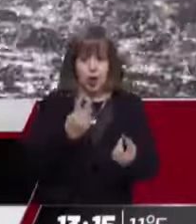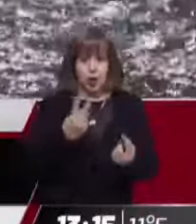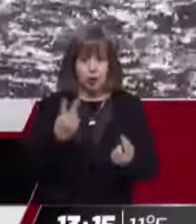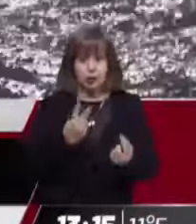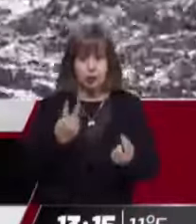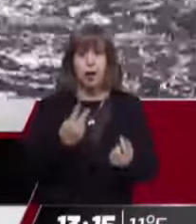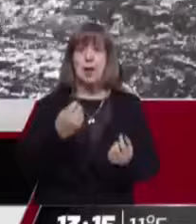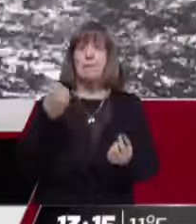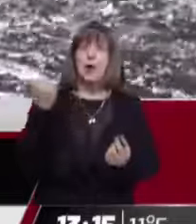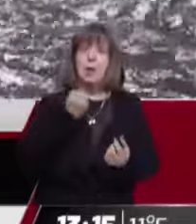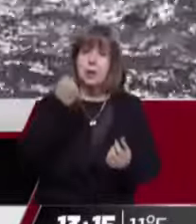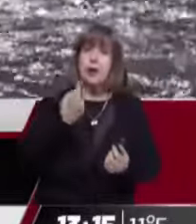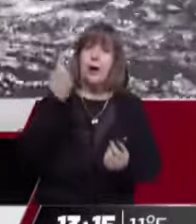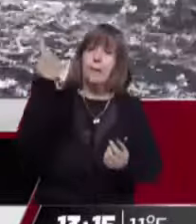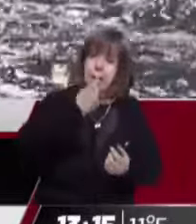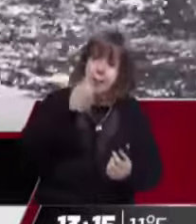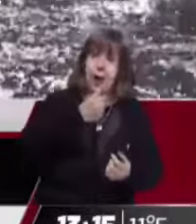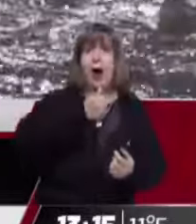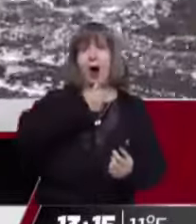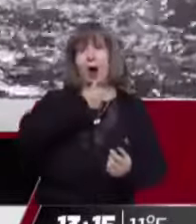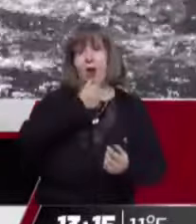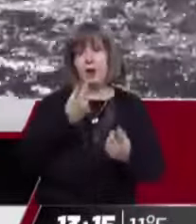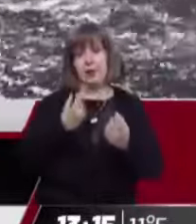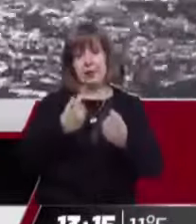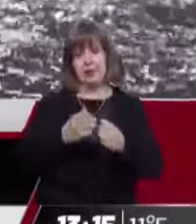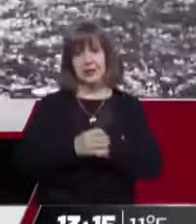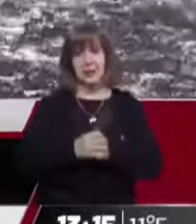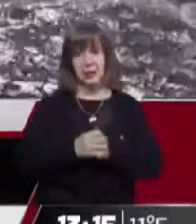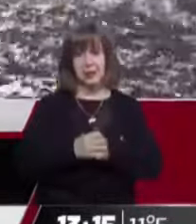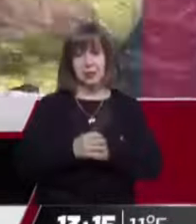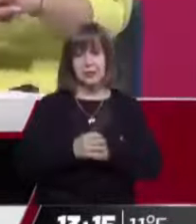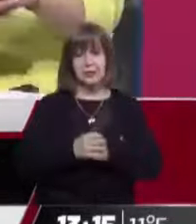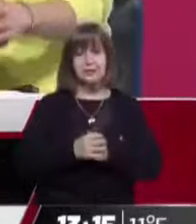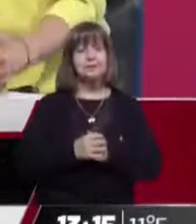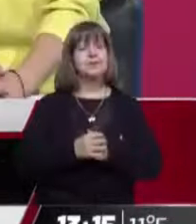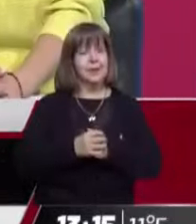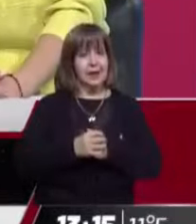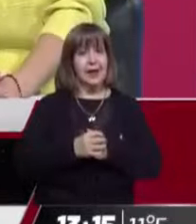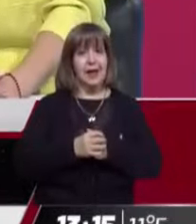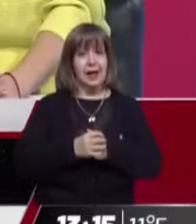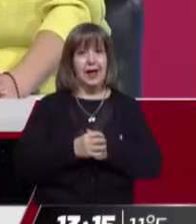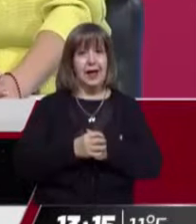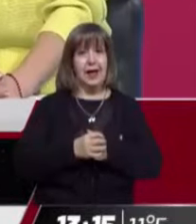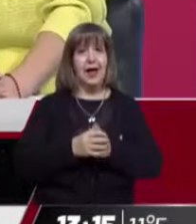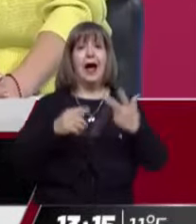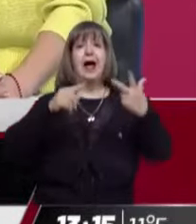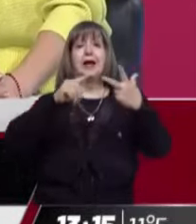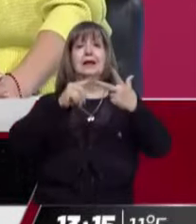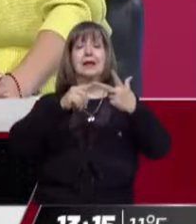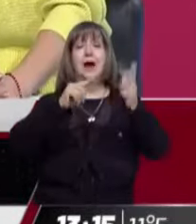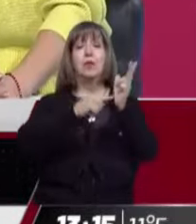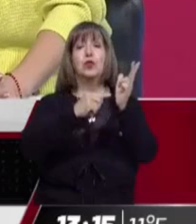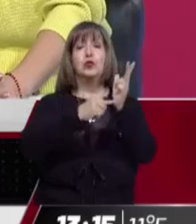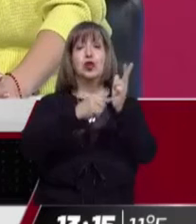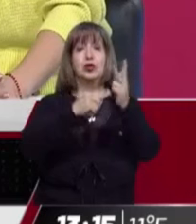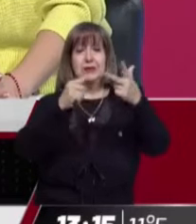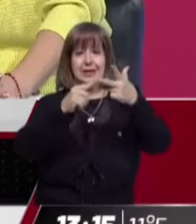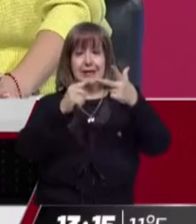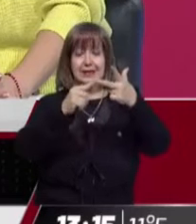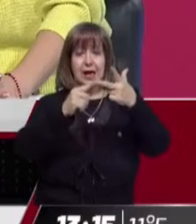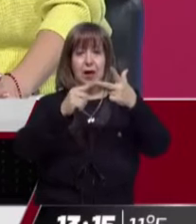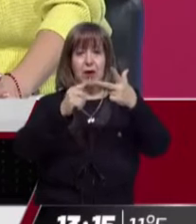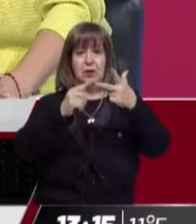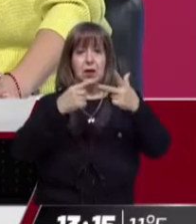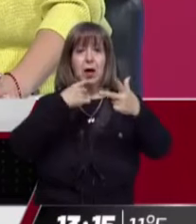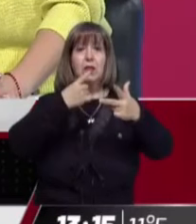siga habiendo agua en forma permanente en la cuenca. Muy bien, le Me agradecemos. quedaba un tercer punto Sí. que no